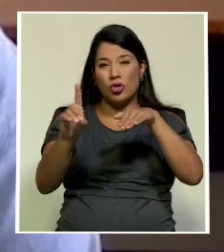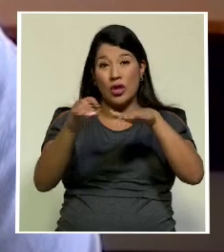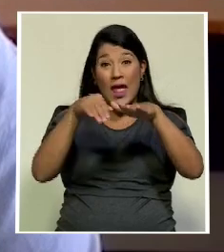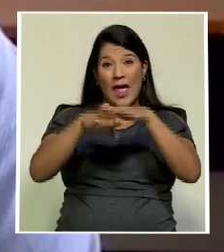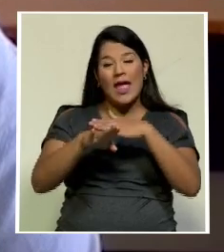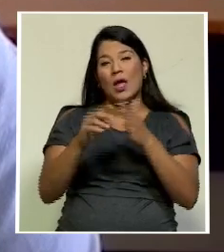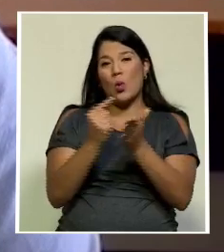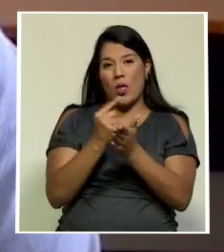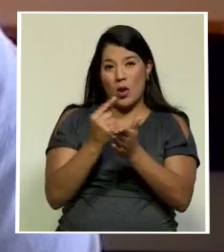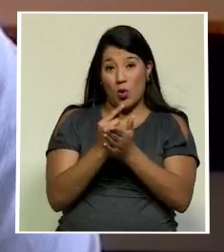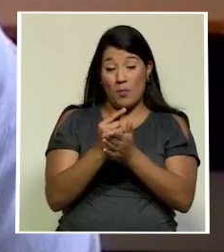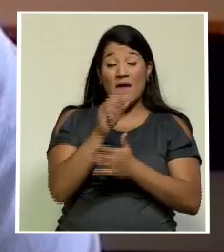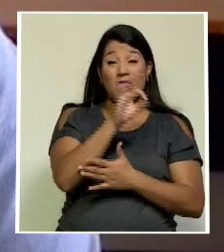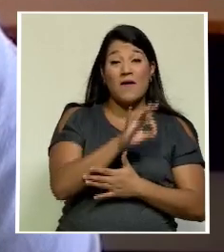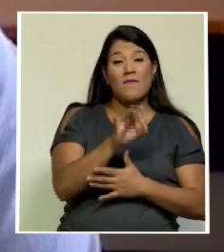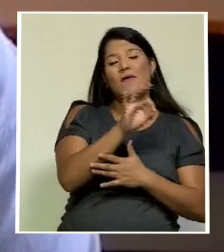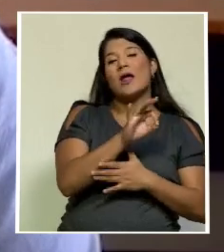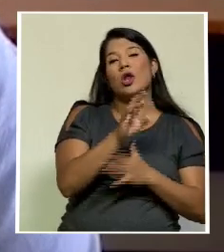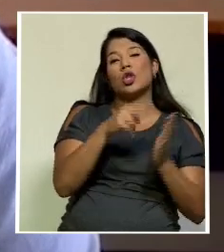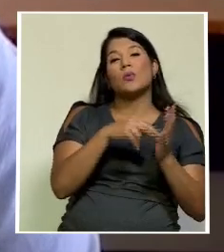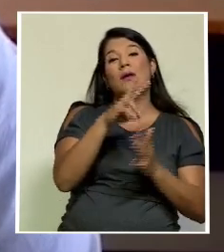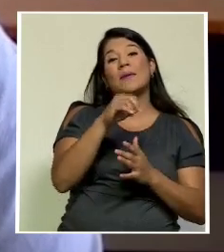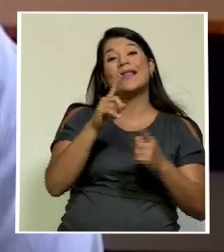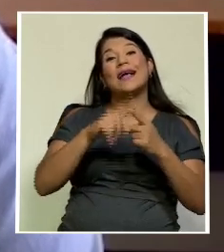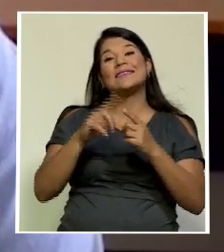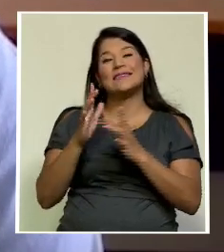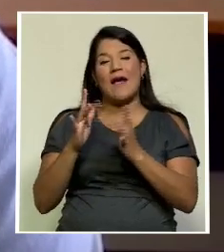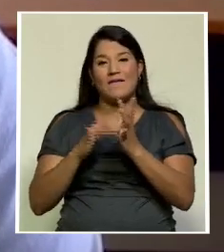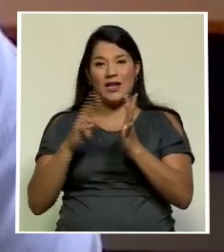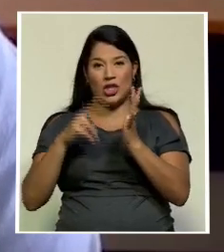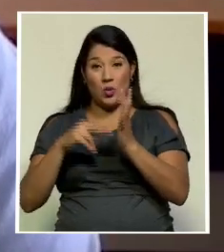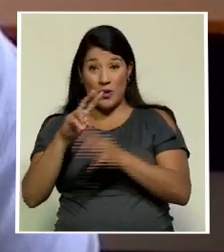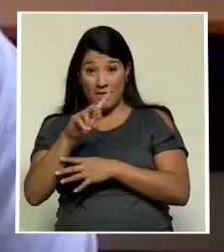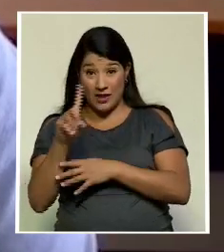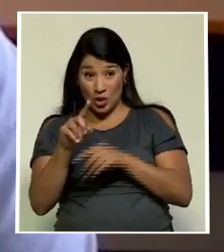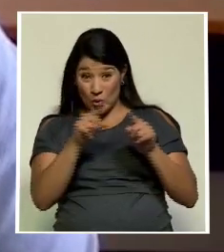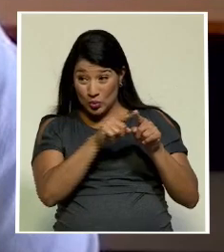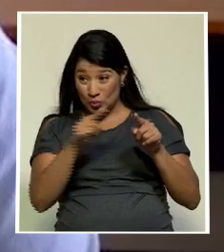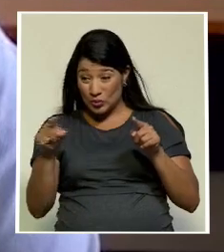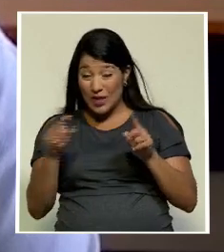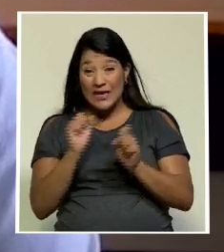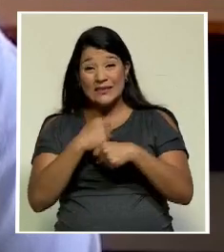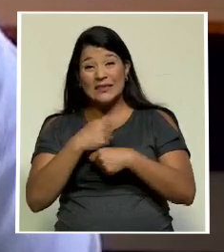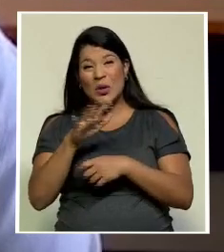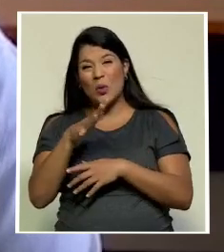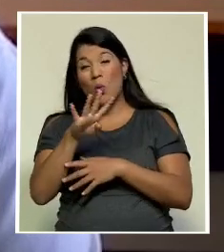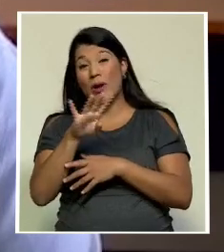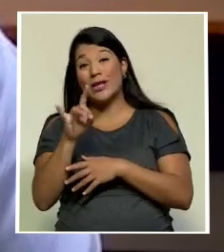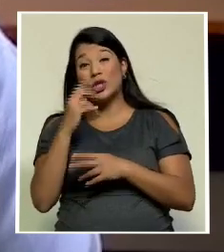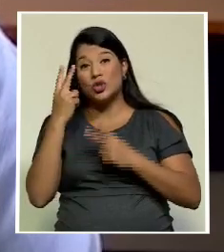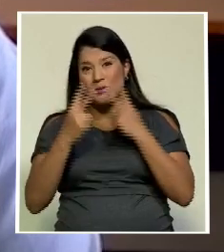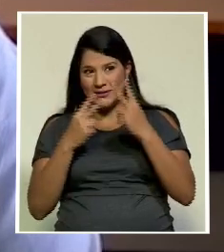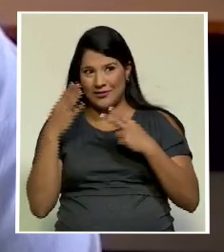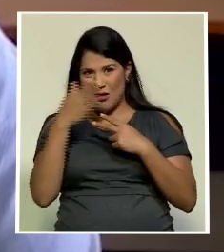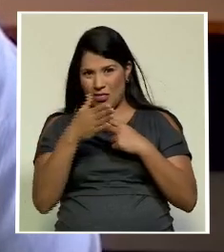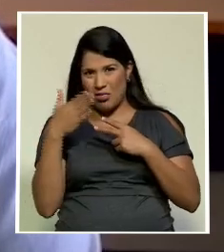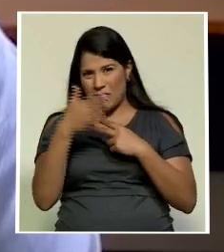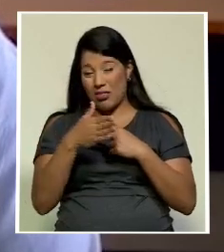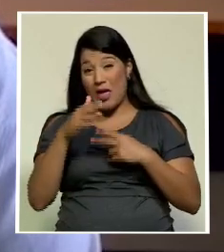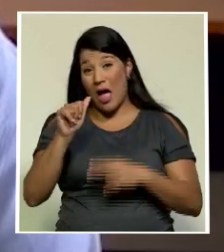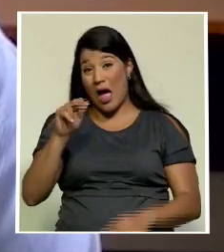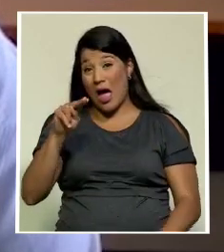febrero 2020 y abril 2021. Durante este periodo se realizaron alrededor de 48 visitas al proyecto y se